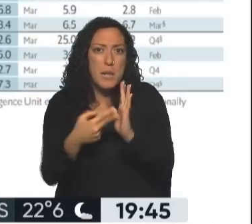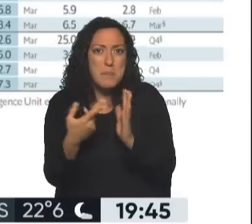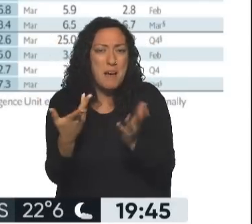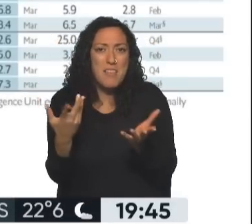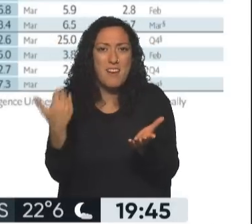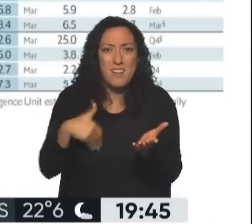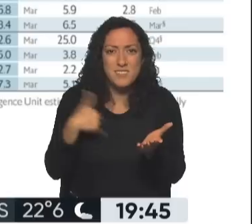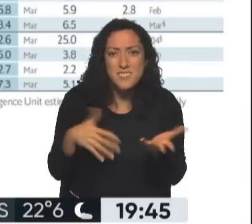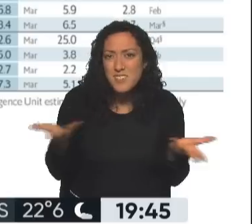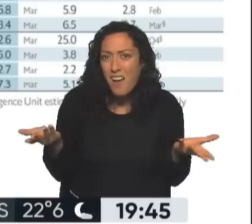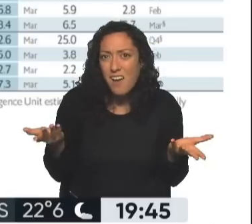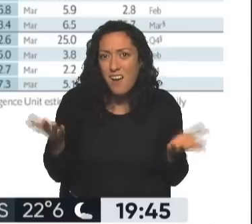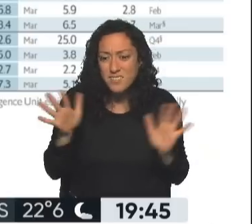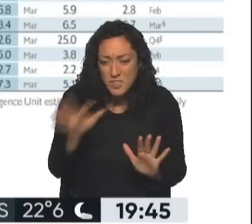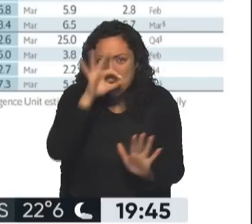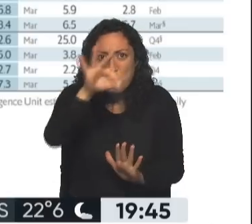la Argentina.